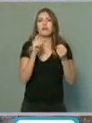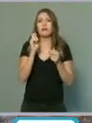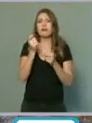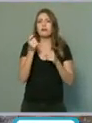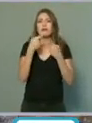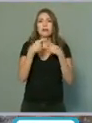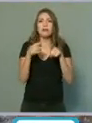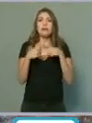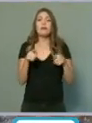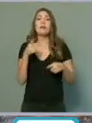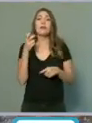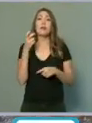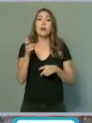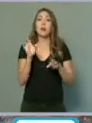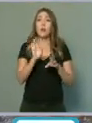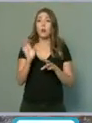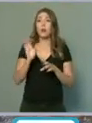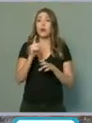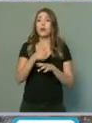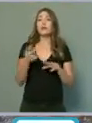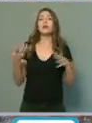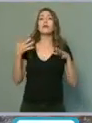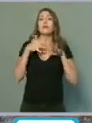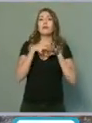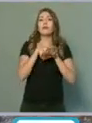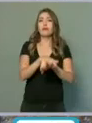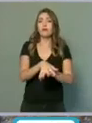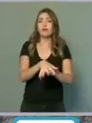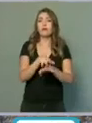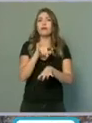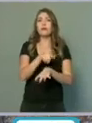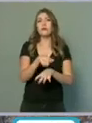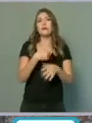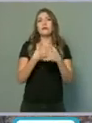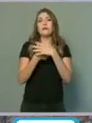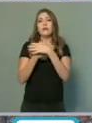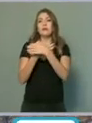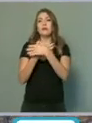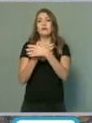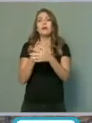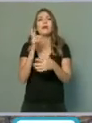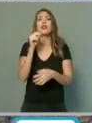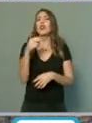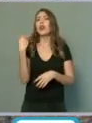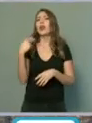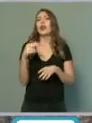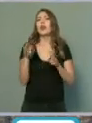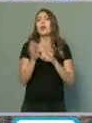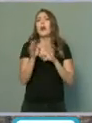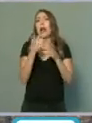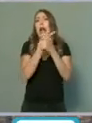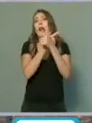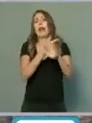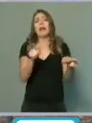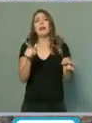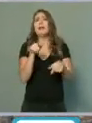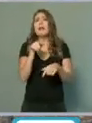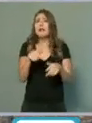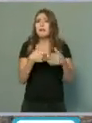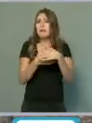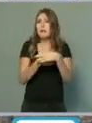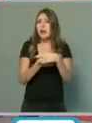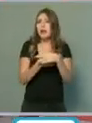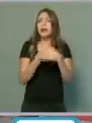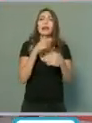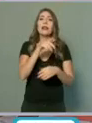nosotros estamos integrando las mariposas, nosotros no les llamamos, es que la estamos liberando, la mariposa es libre. Lo que estamos haciendo